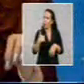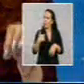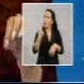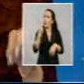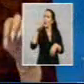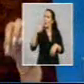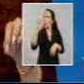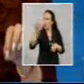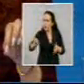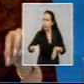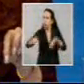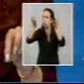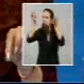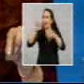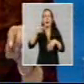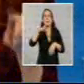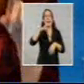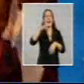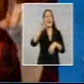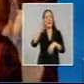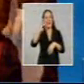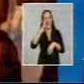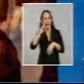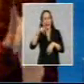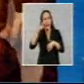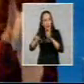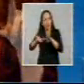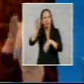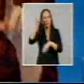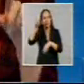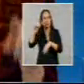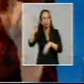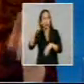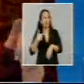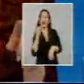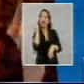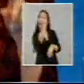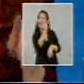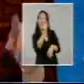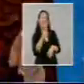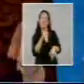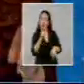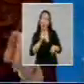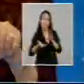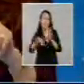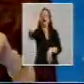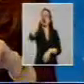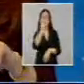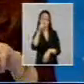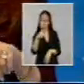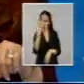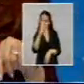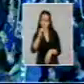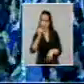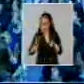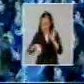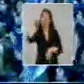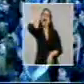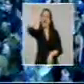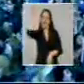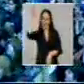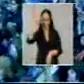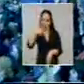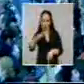1,4% este año del PBI, le juego a Merrill y Lynch que vamos a crecer más de 1,4.